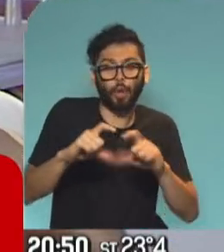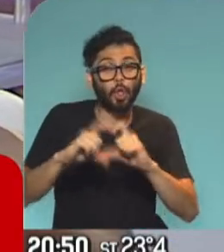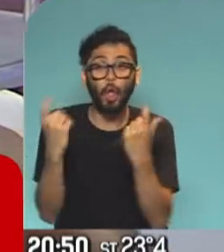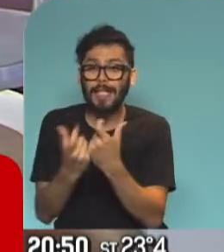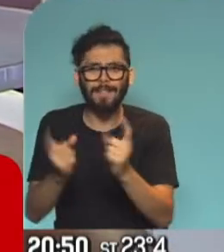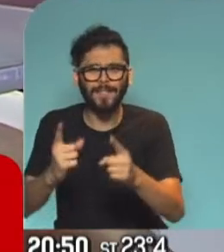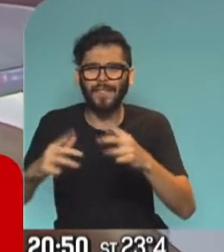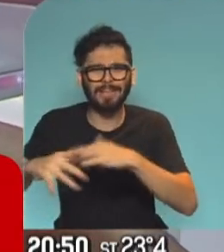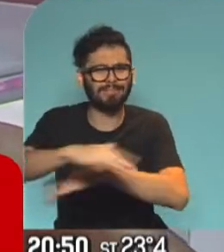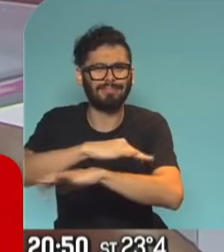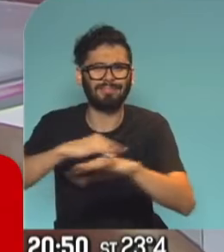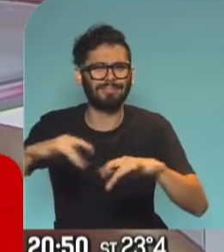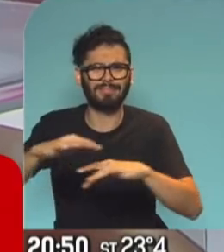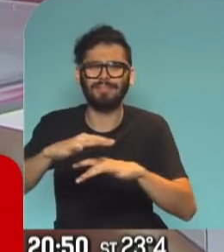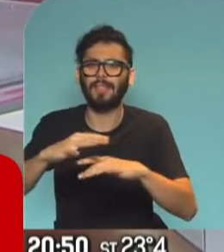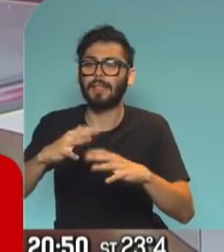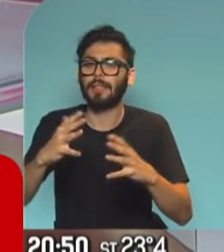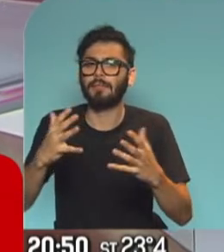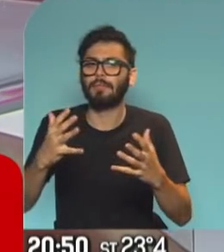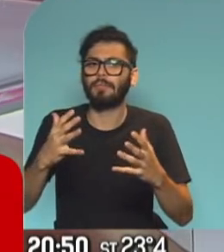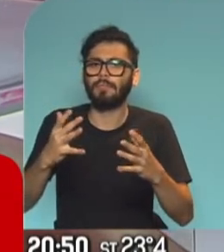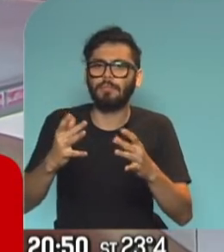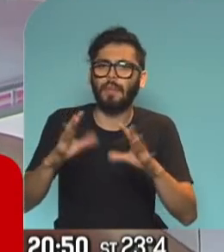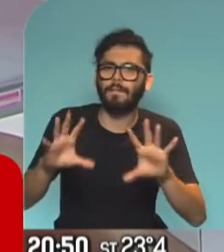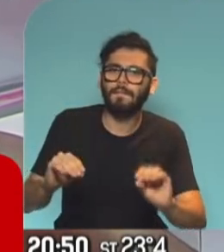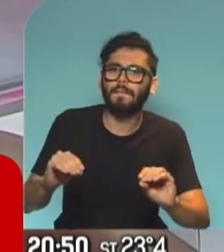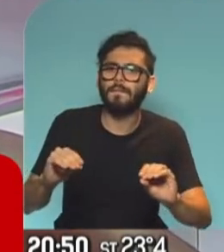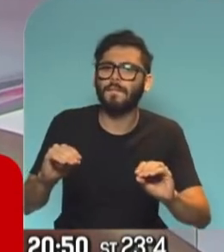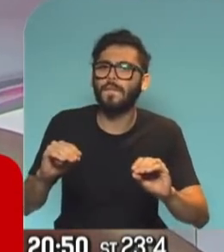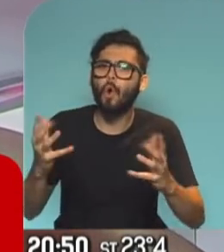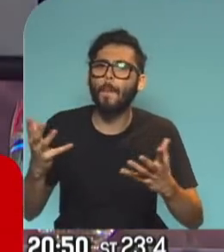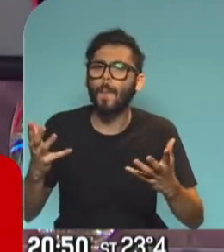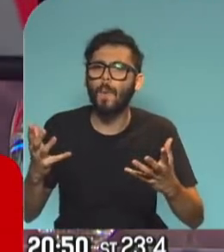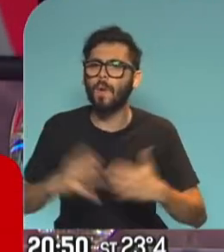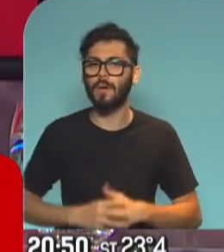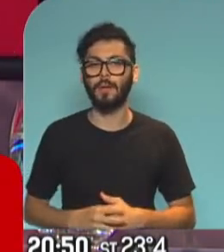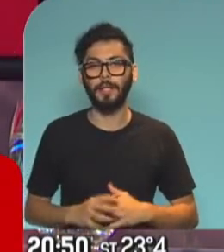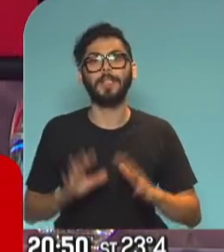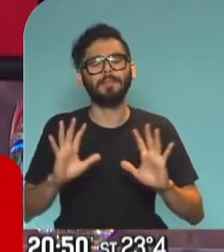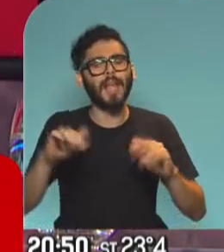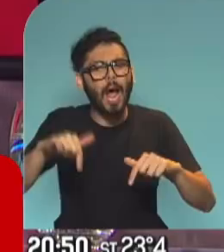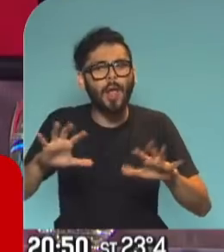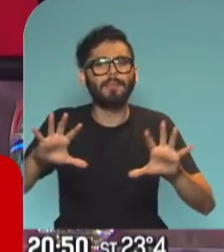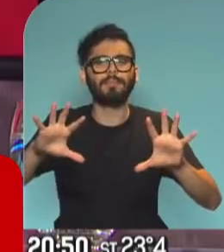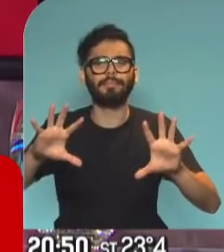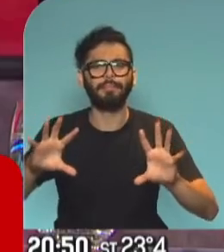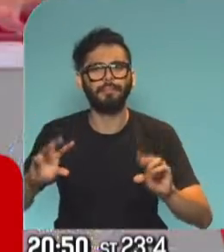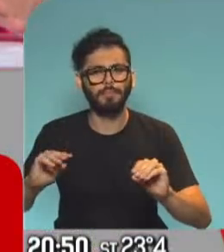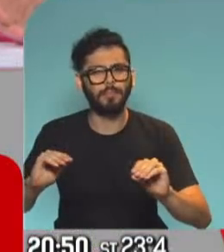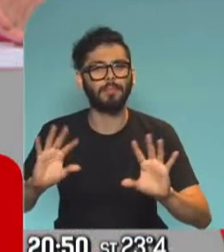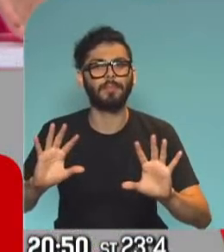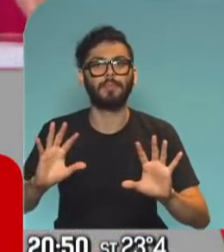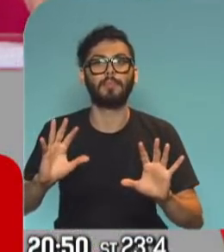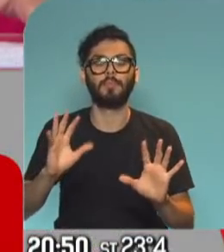sigue, ha quedado de lado, se posterga simplemente. Bueno, por lo pronto se calma, ¿no? Esto hay que entenderlo, digo,